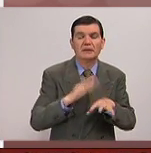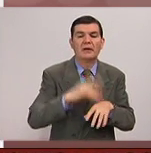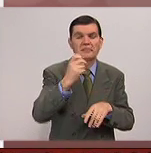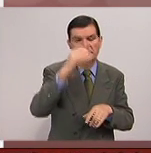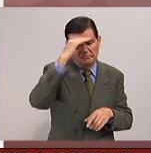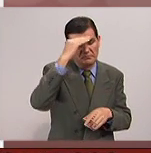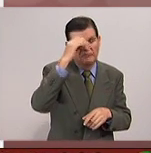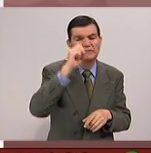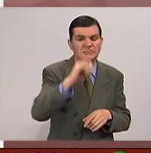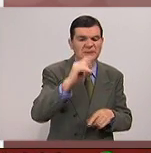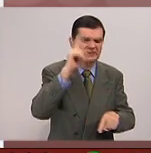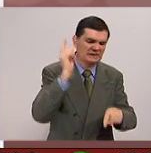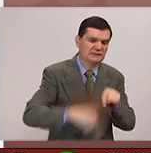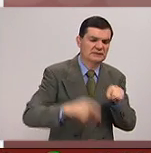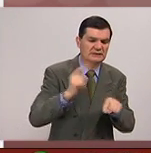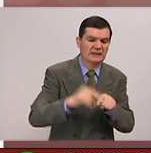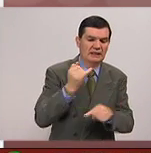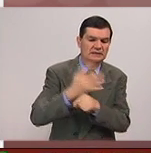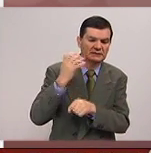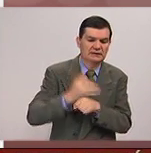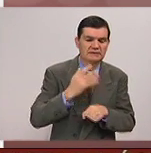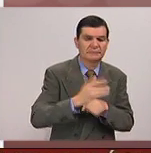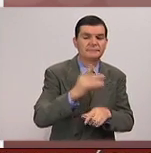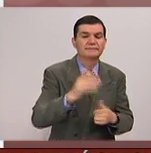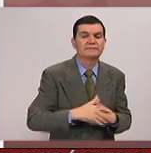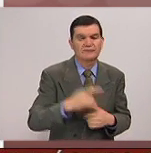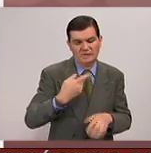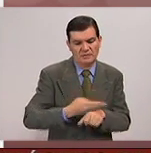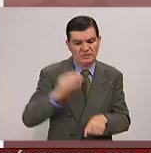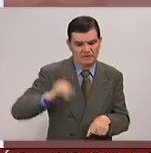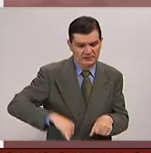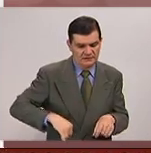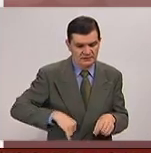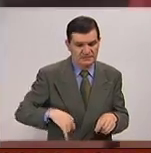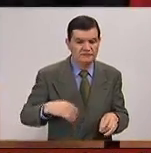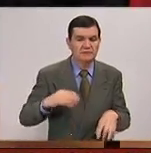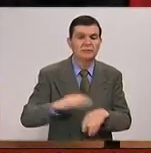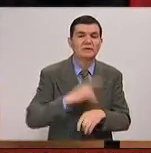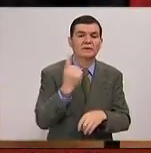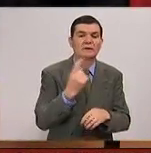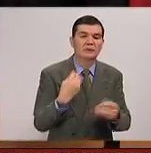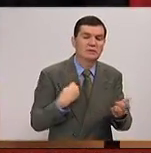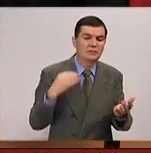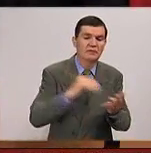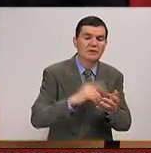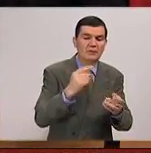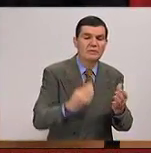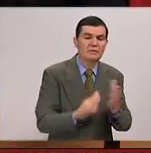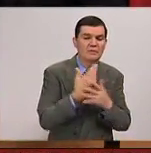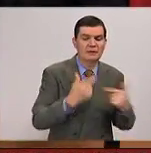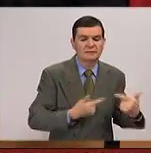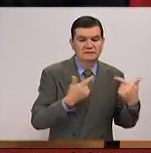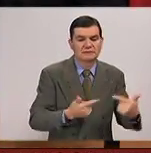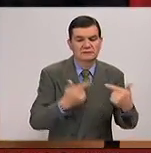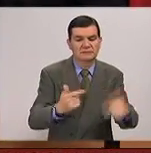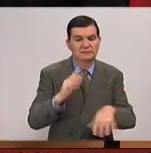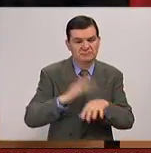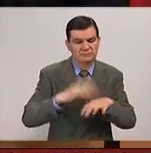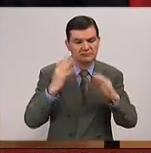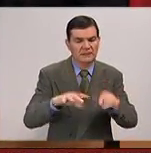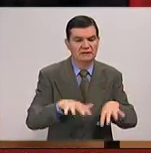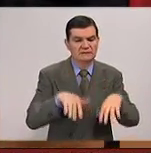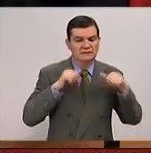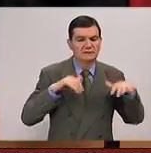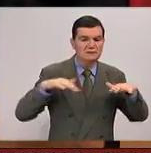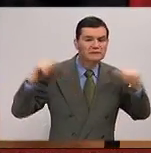están pensando en romper con estos esquemas. Sí, creo que es interesante este punto porque las nuevas generaciones justamente ya están más